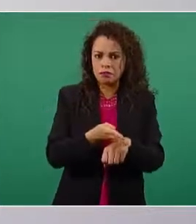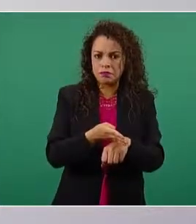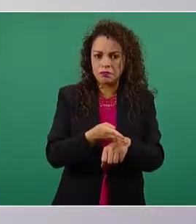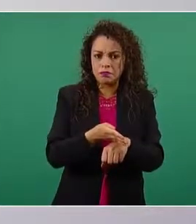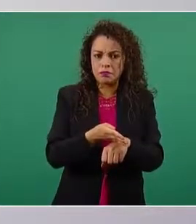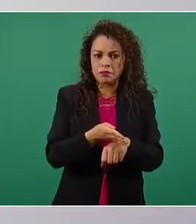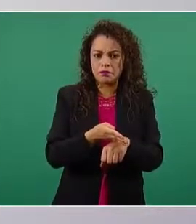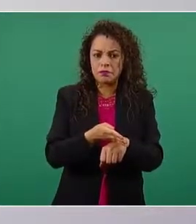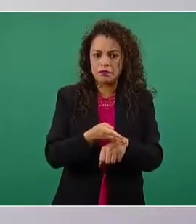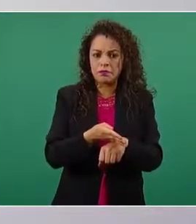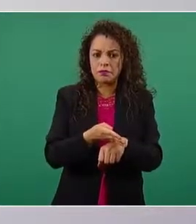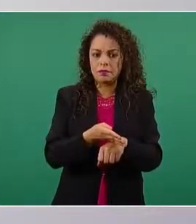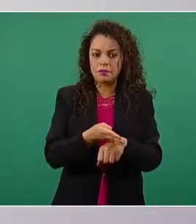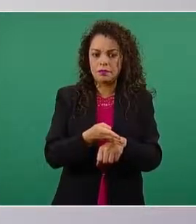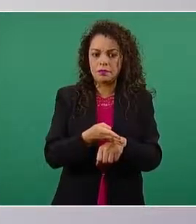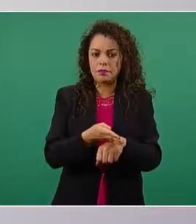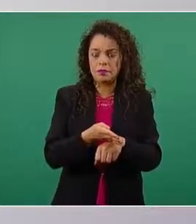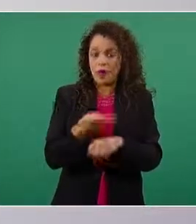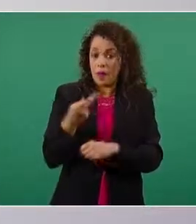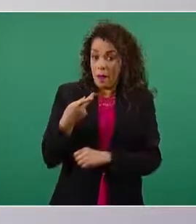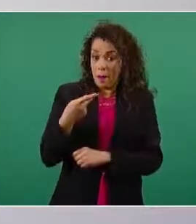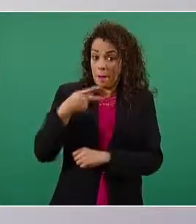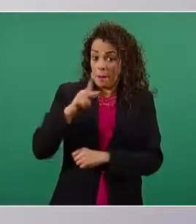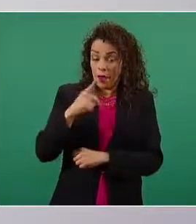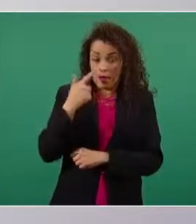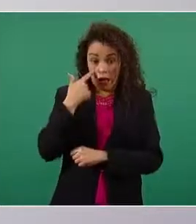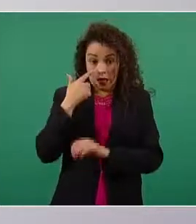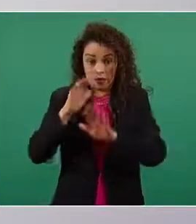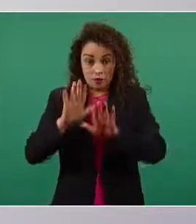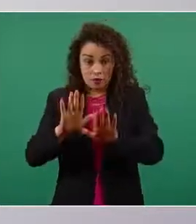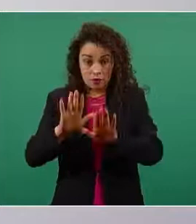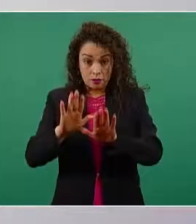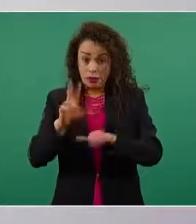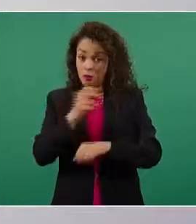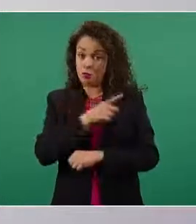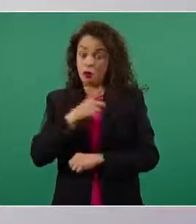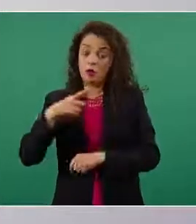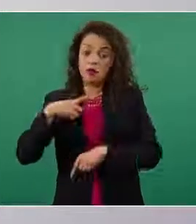pero no quitarles su derecho